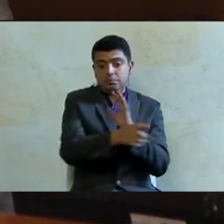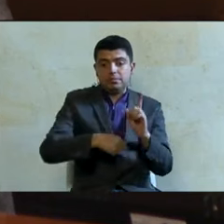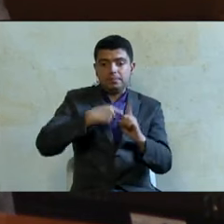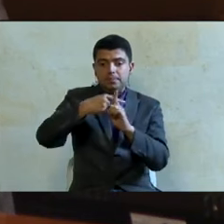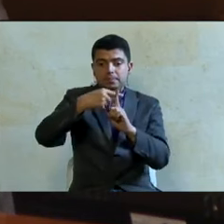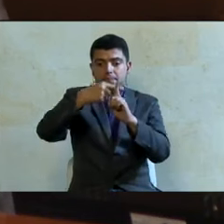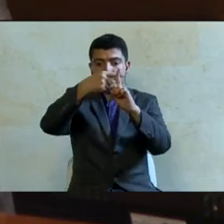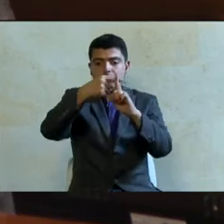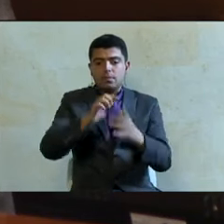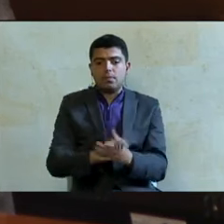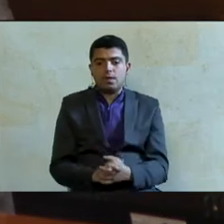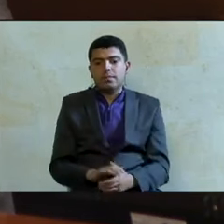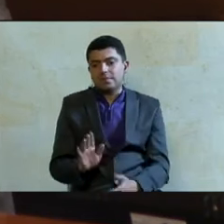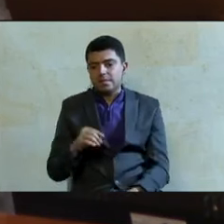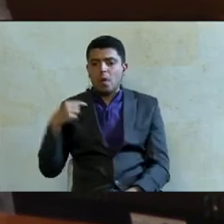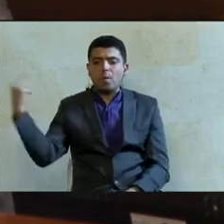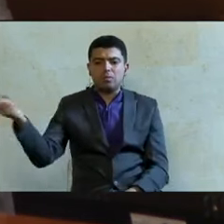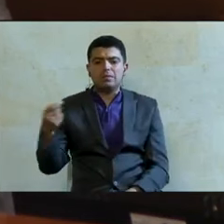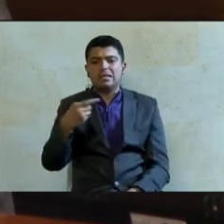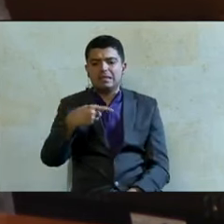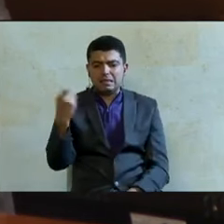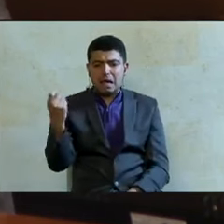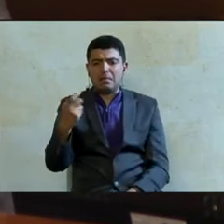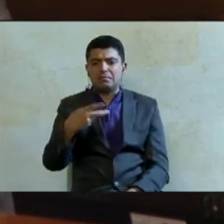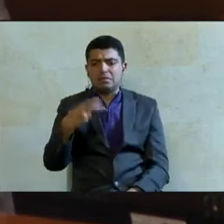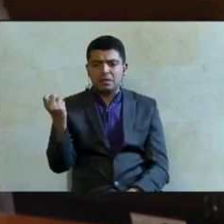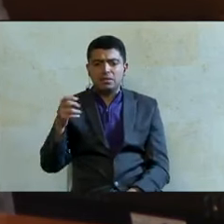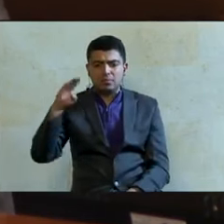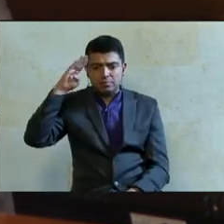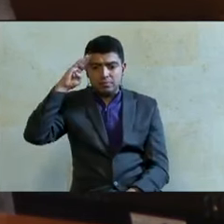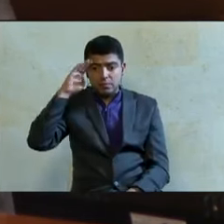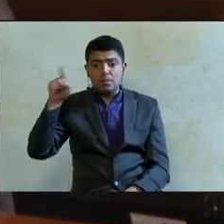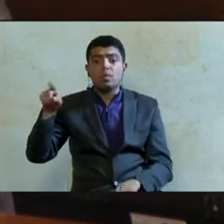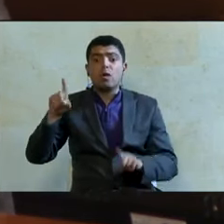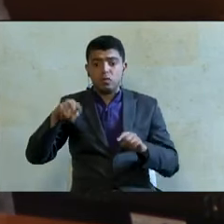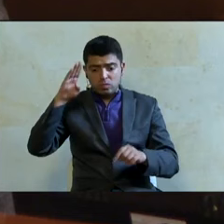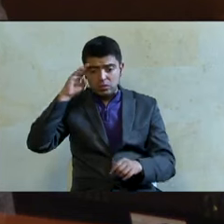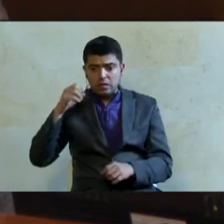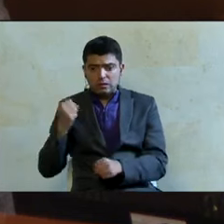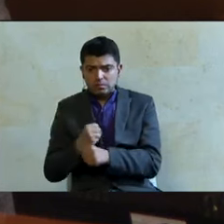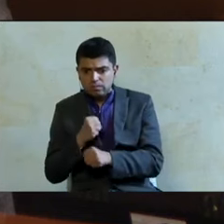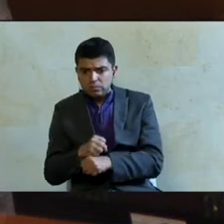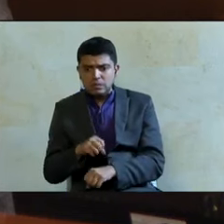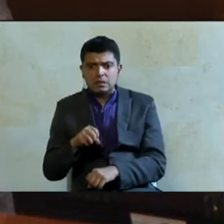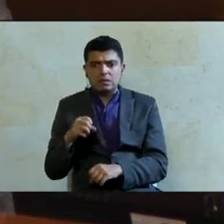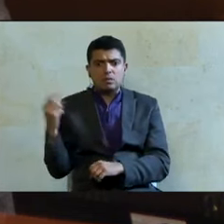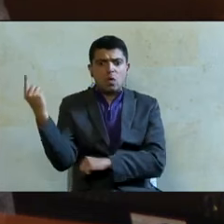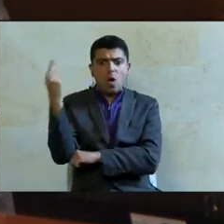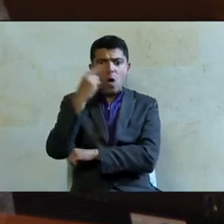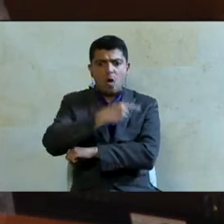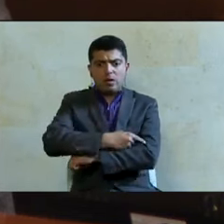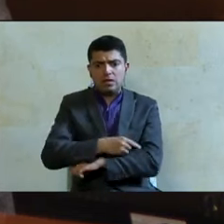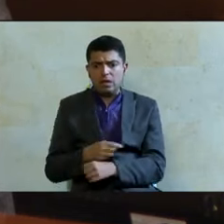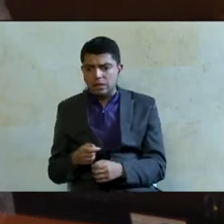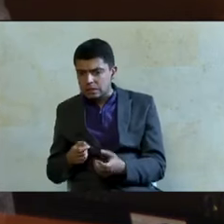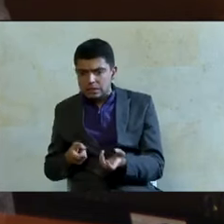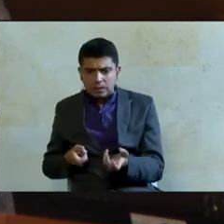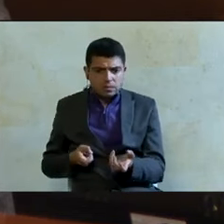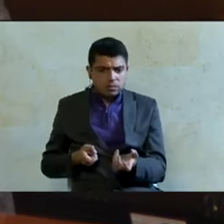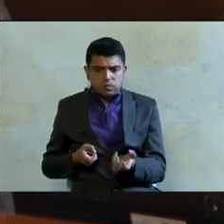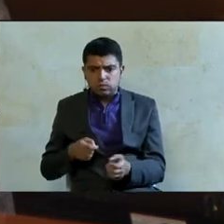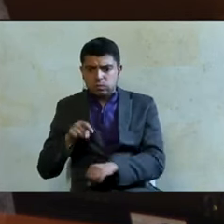para cientos de policías que están haciendo su labor en condiciones de riesgo 24 horas con la disponibilidad